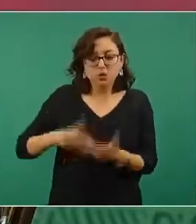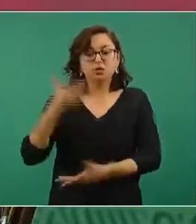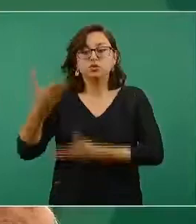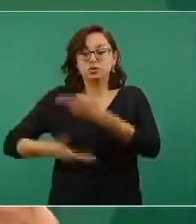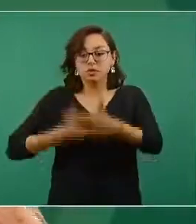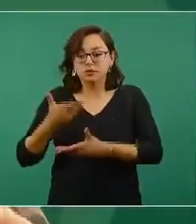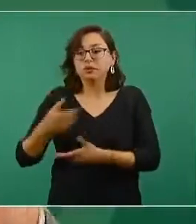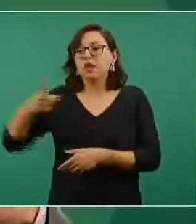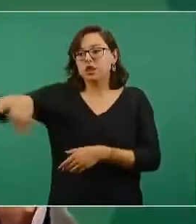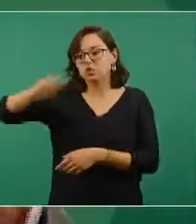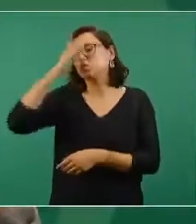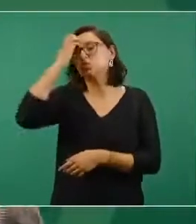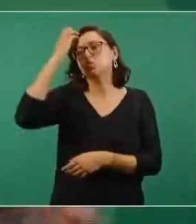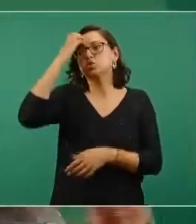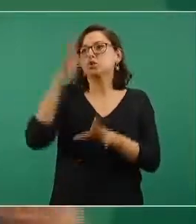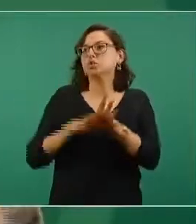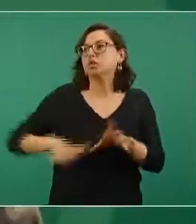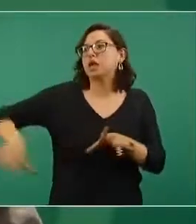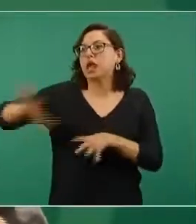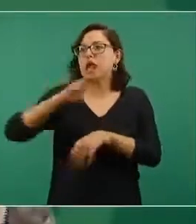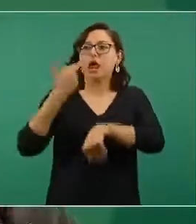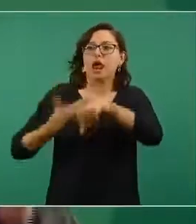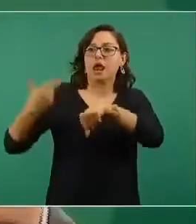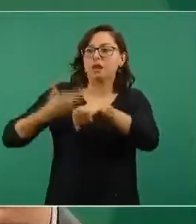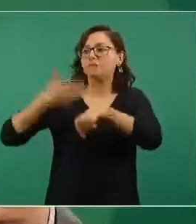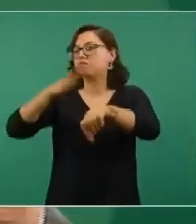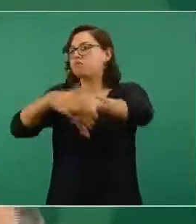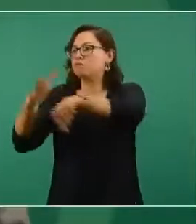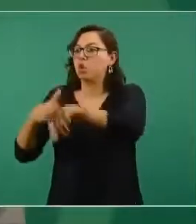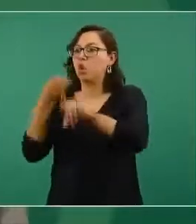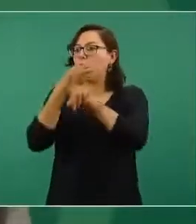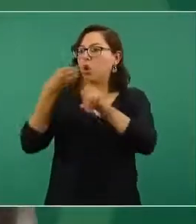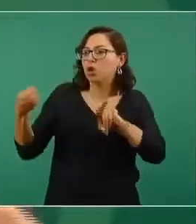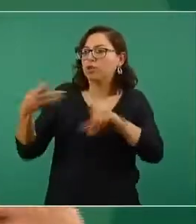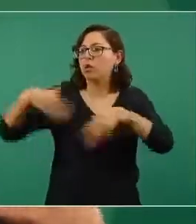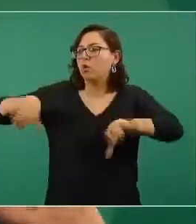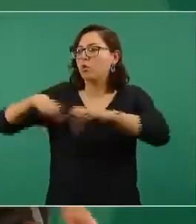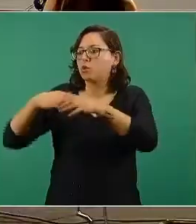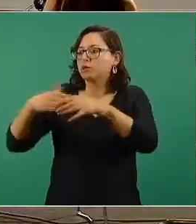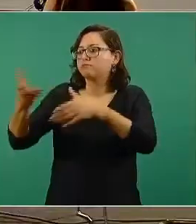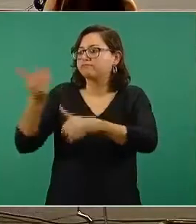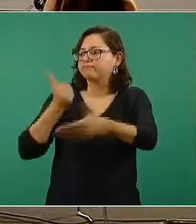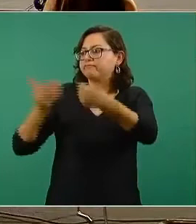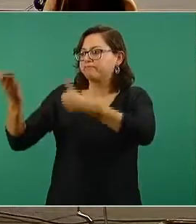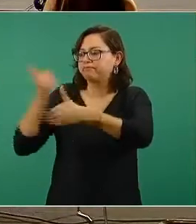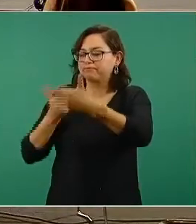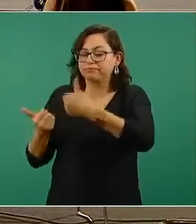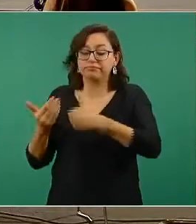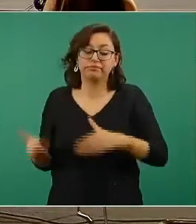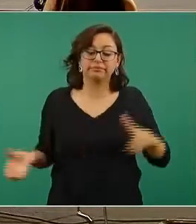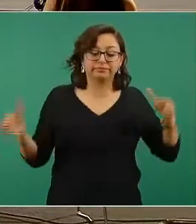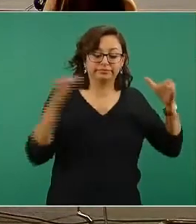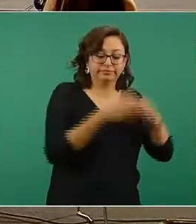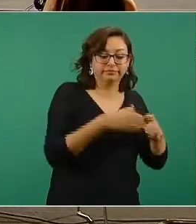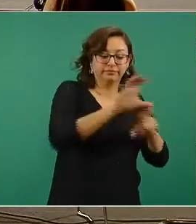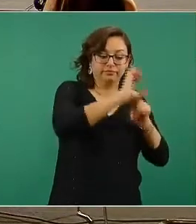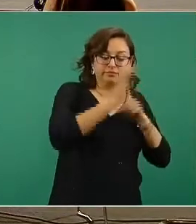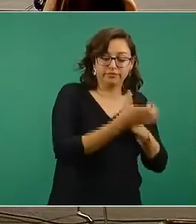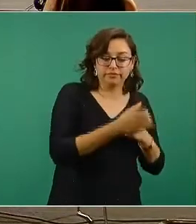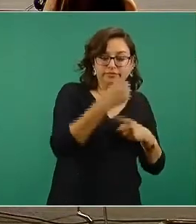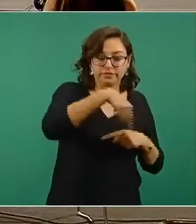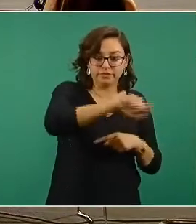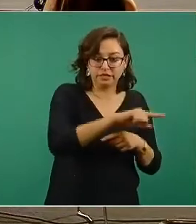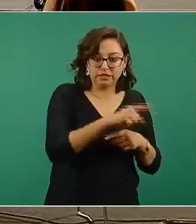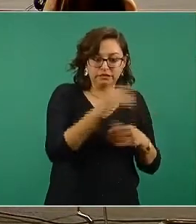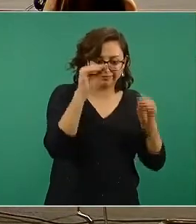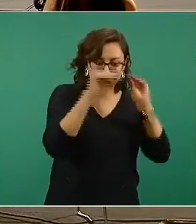esta estrategia operativa de poder organizar, ver a nivel comunitario. Y tiene un componente técnico, que en general lo que están haciendo es trabajar